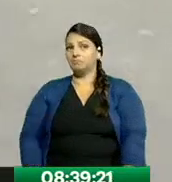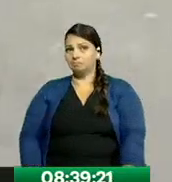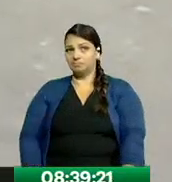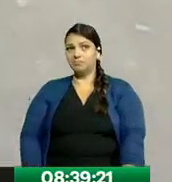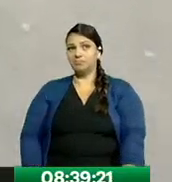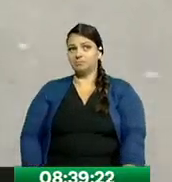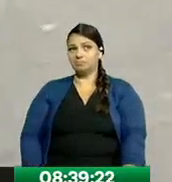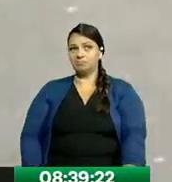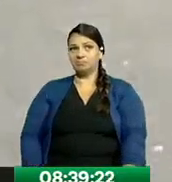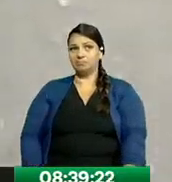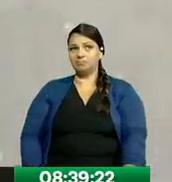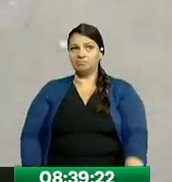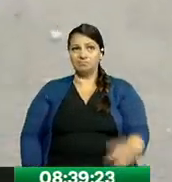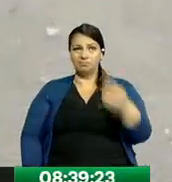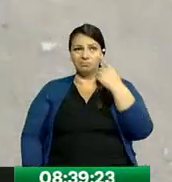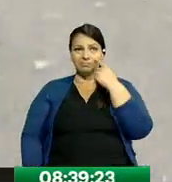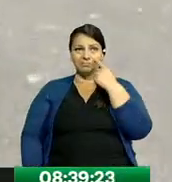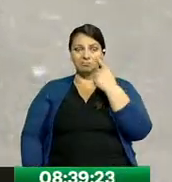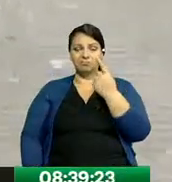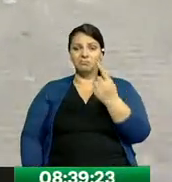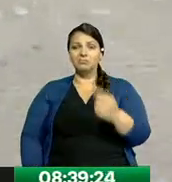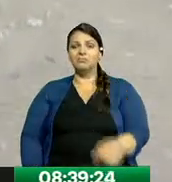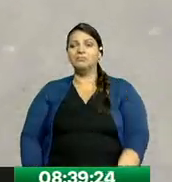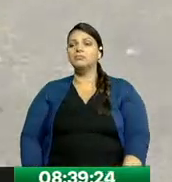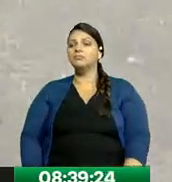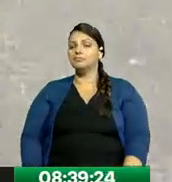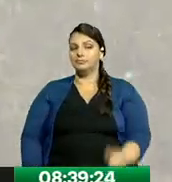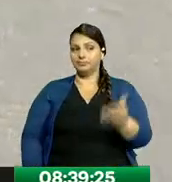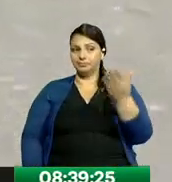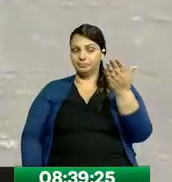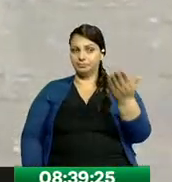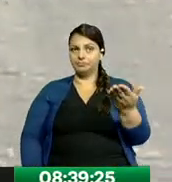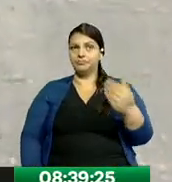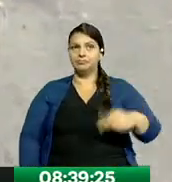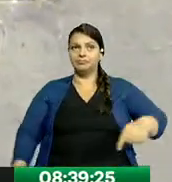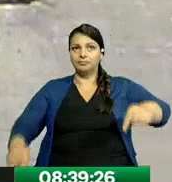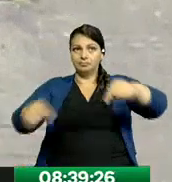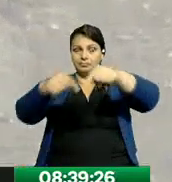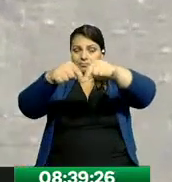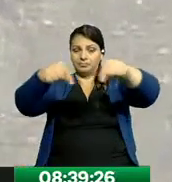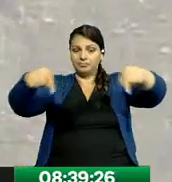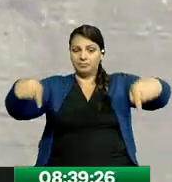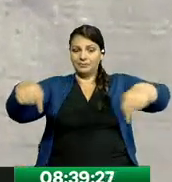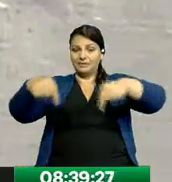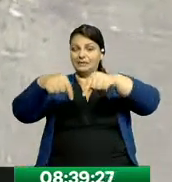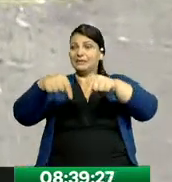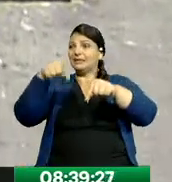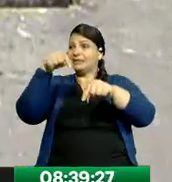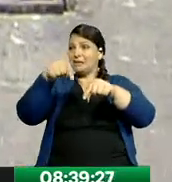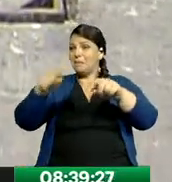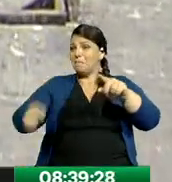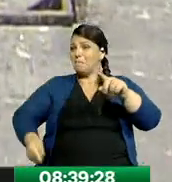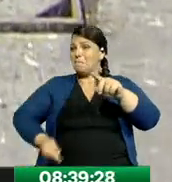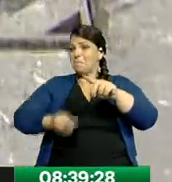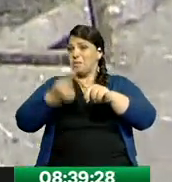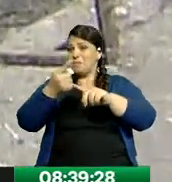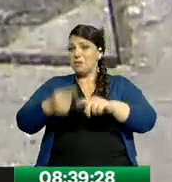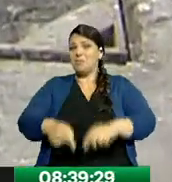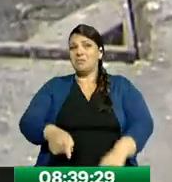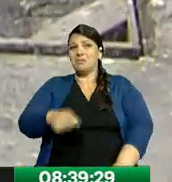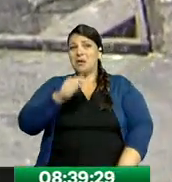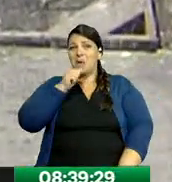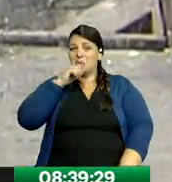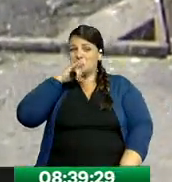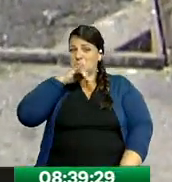vayan relatando acerca. Esta es la alcantarilla principal, señorita, la que se tapó primero, pero como ahora están rebosando